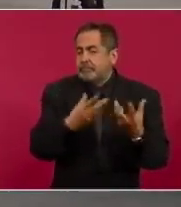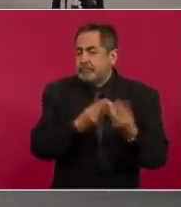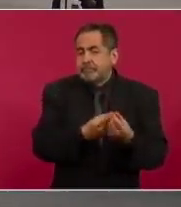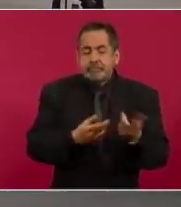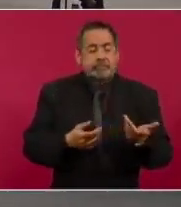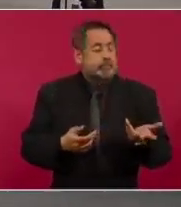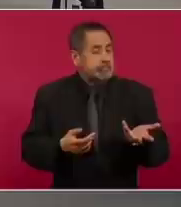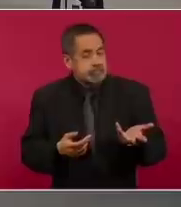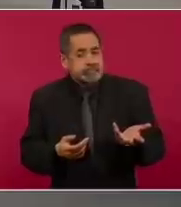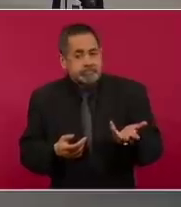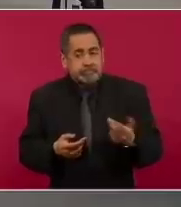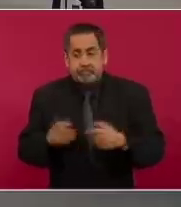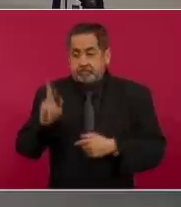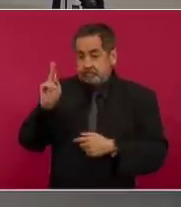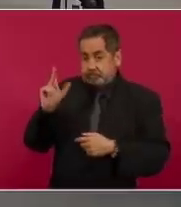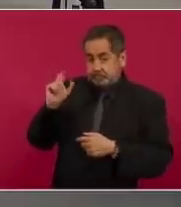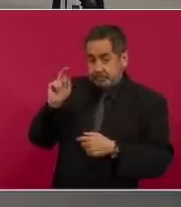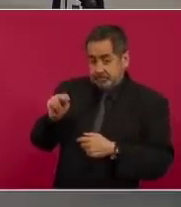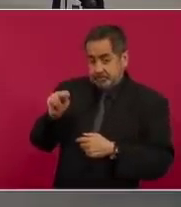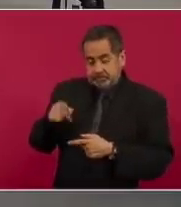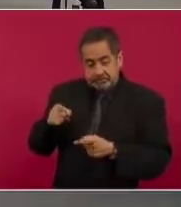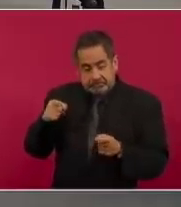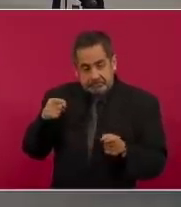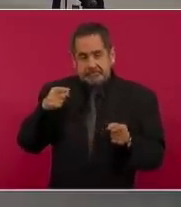los panistas lo acusan